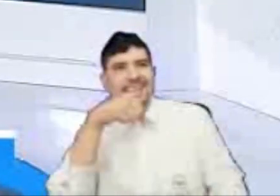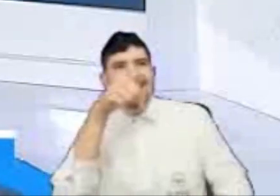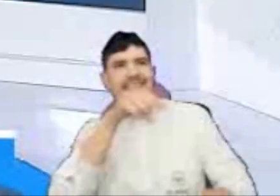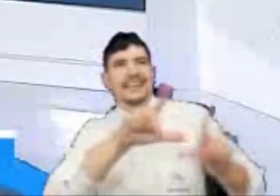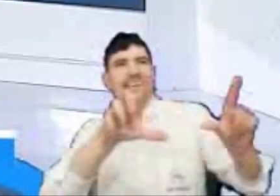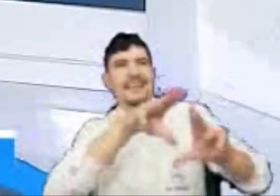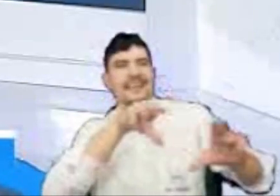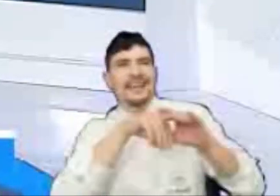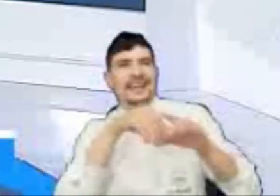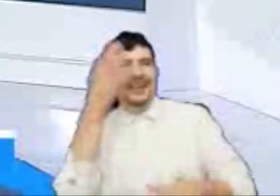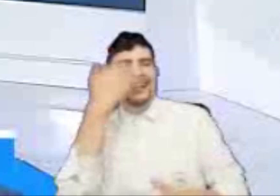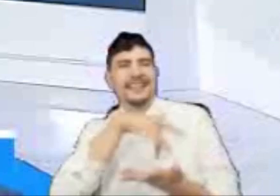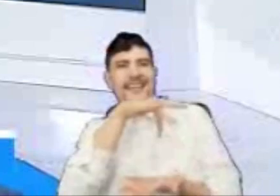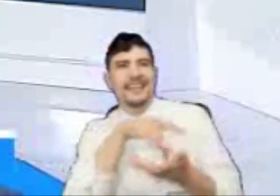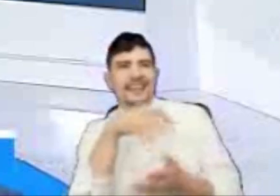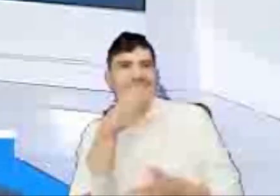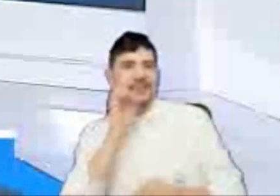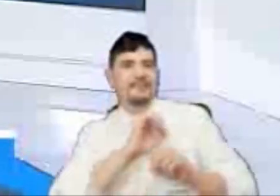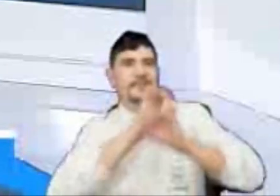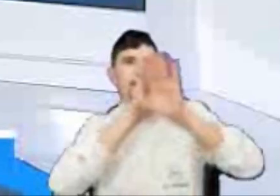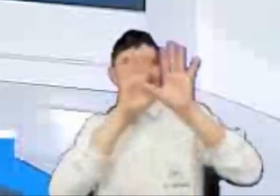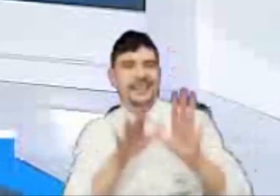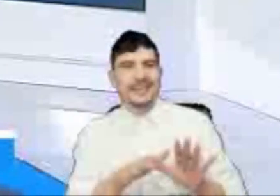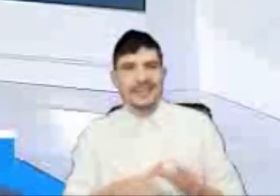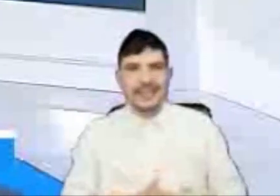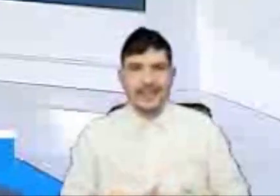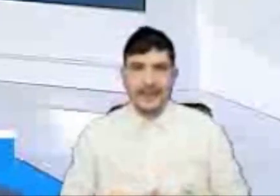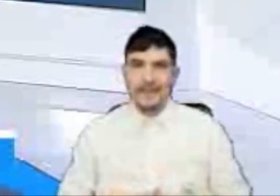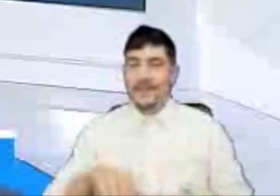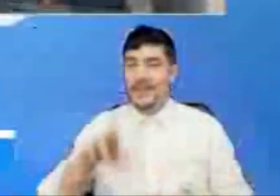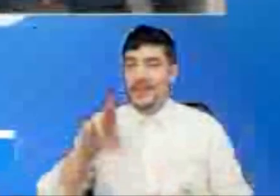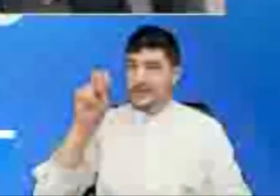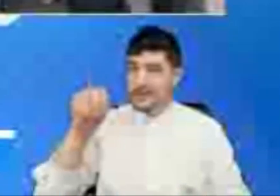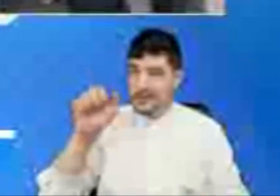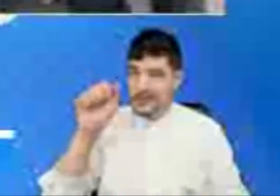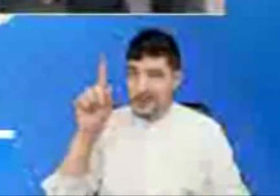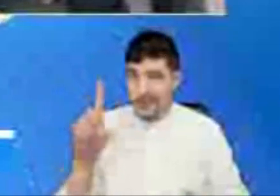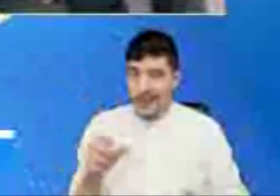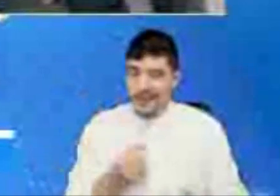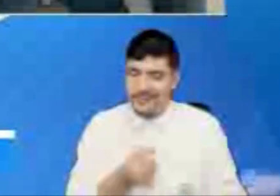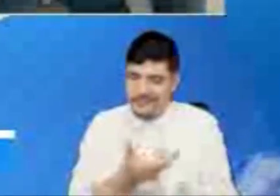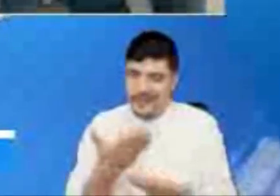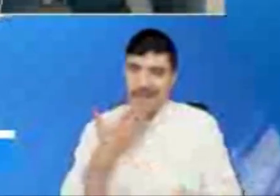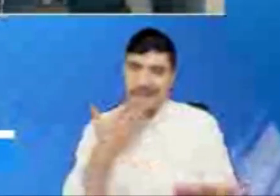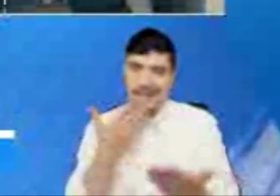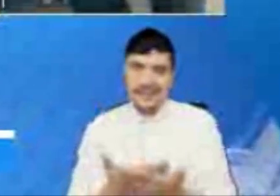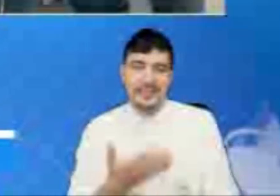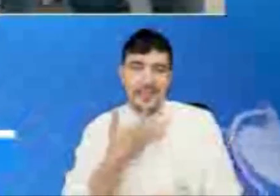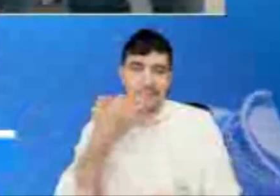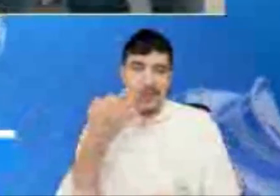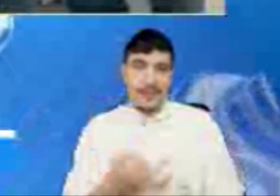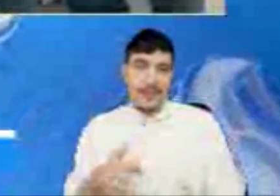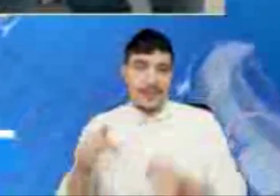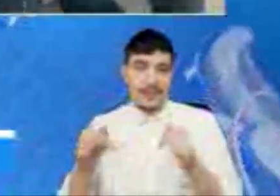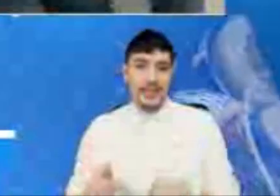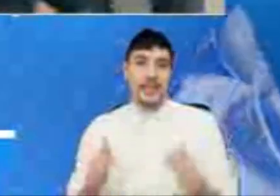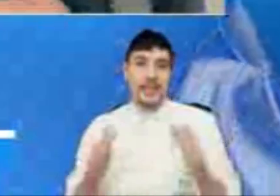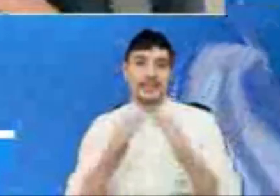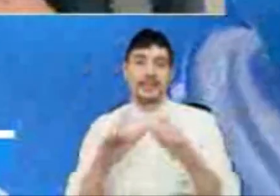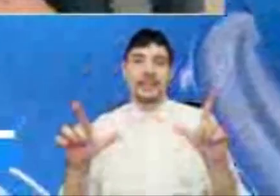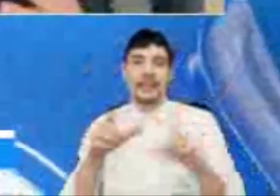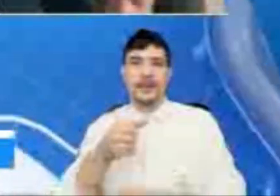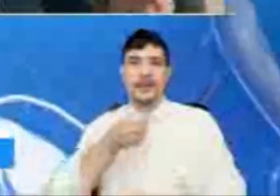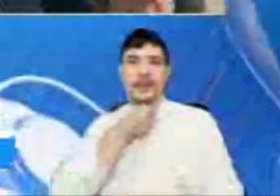en el Café de la Mañana? Pues, Ronald, y a los televidentes, muchísimas gracias. De verdad que esta ha sido mi casa periodística. Fue el canal que me